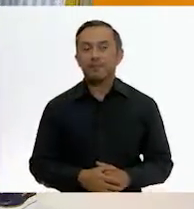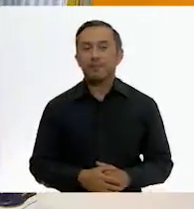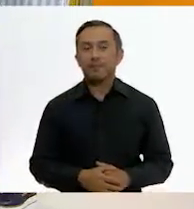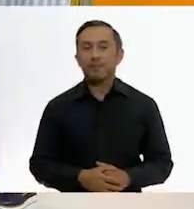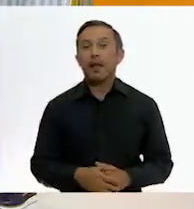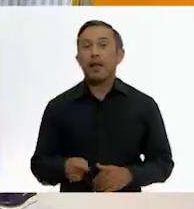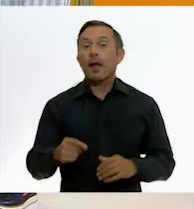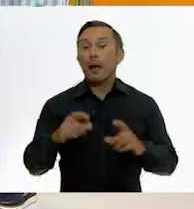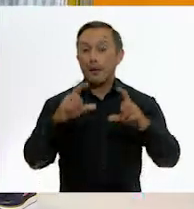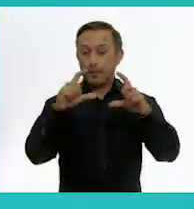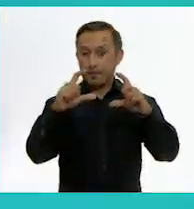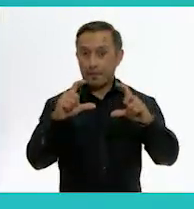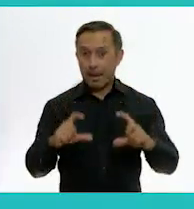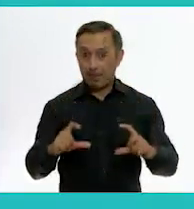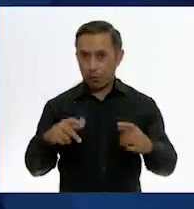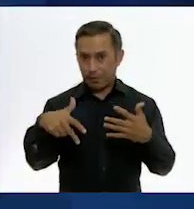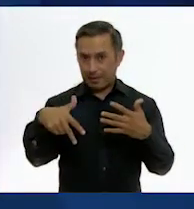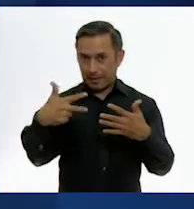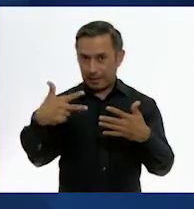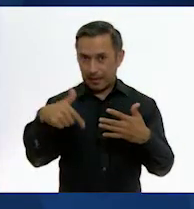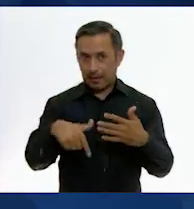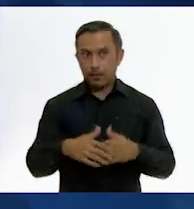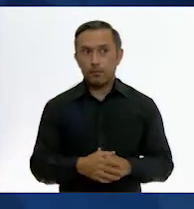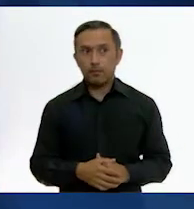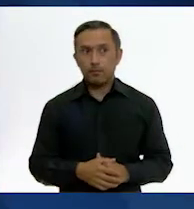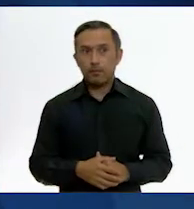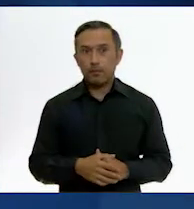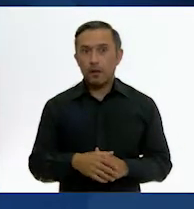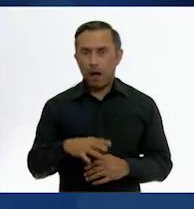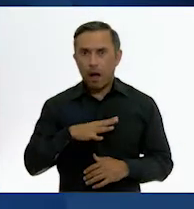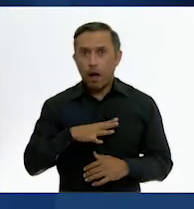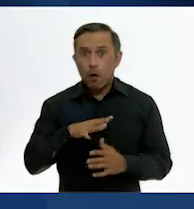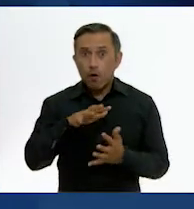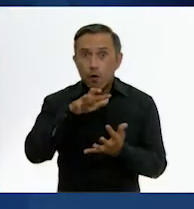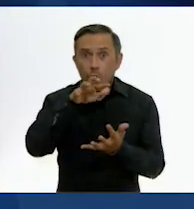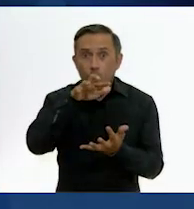13 hay cocodrilos voluptuosos